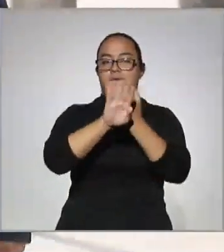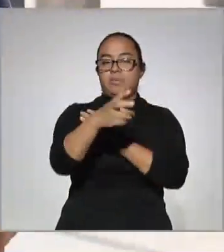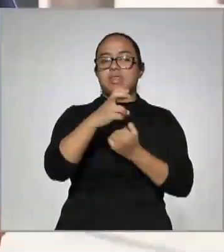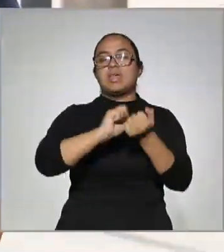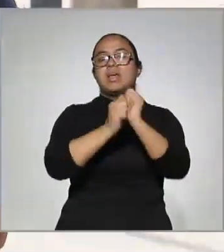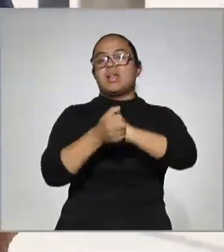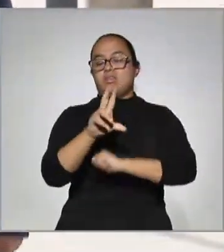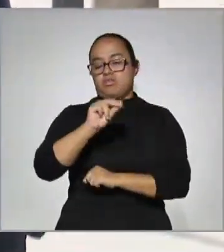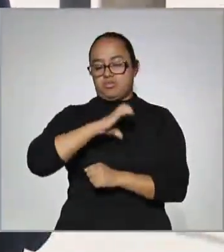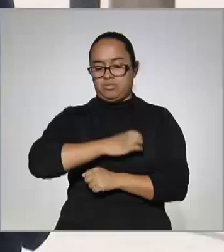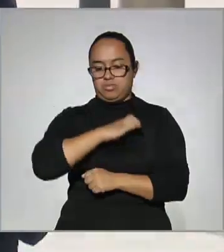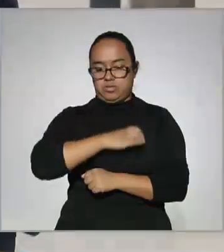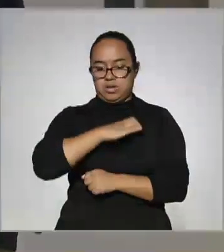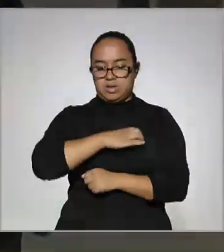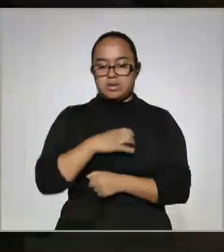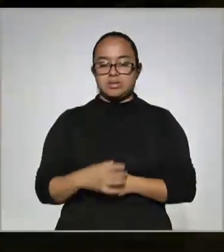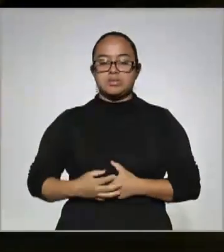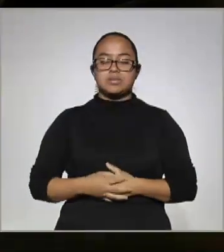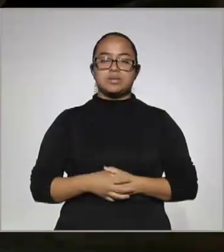desarrollo.